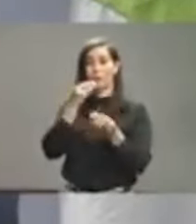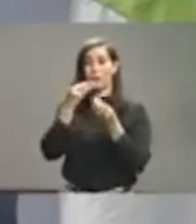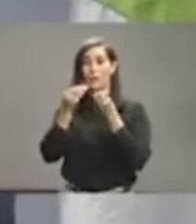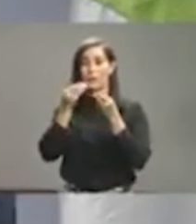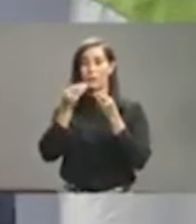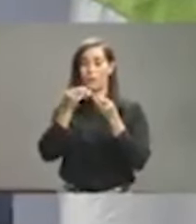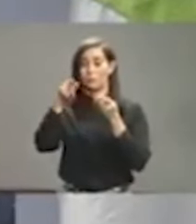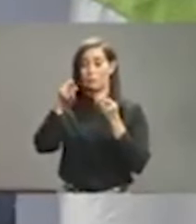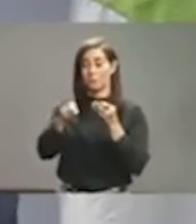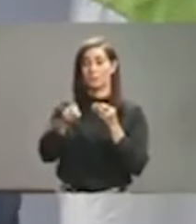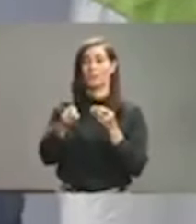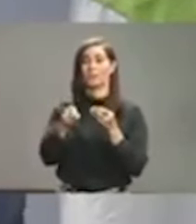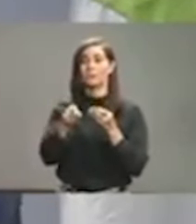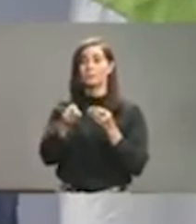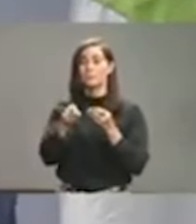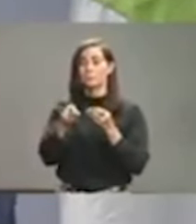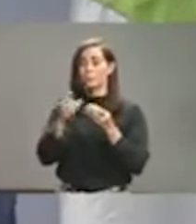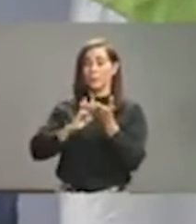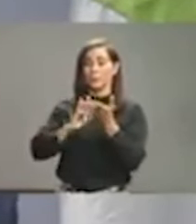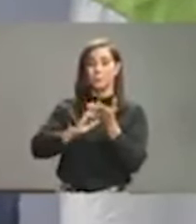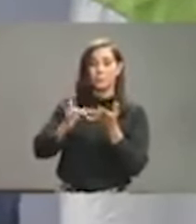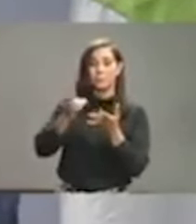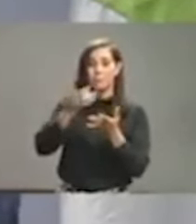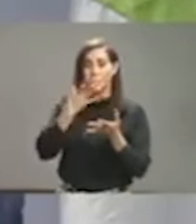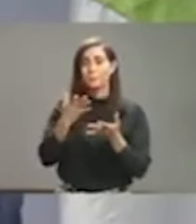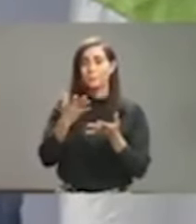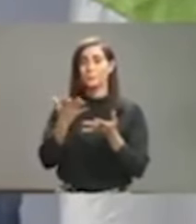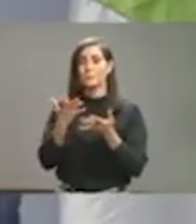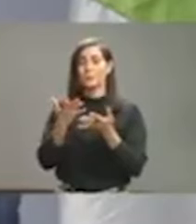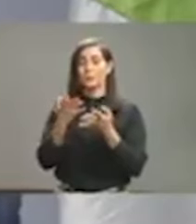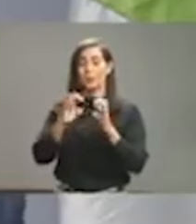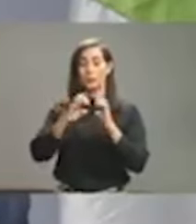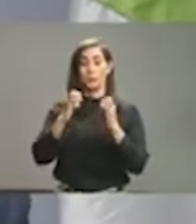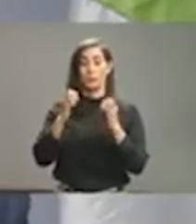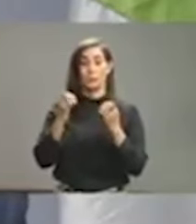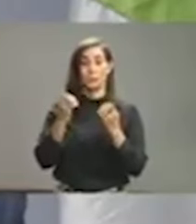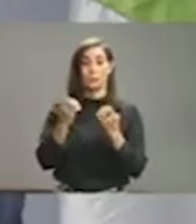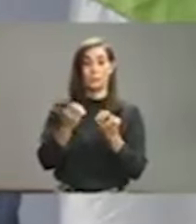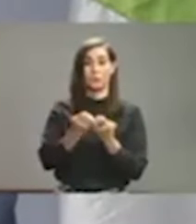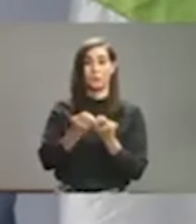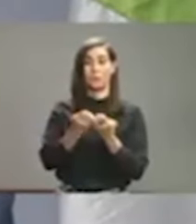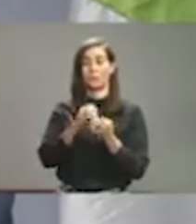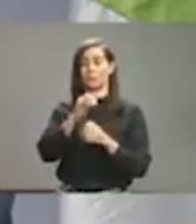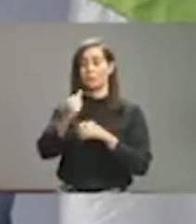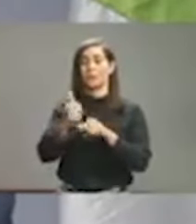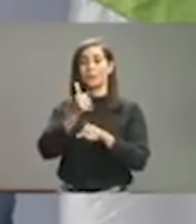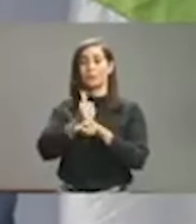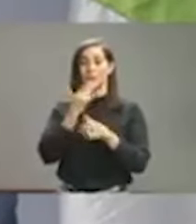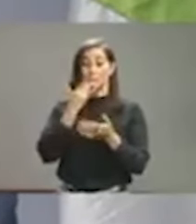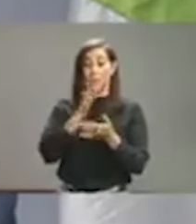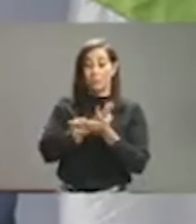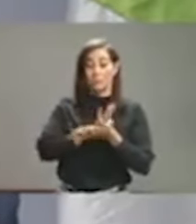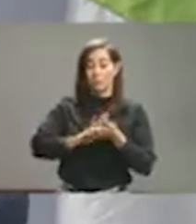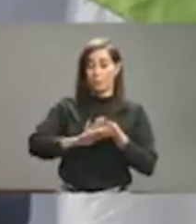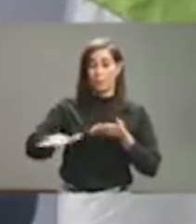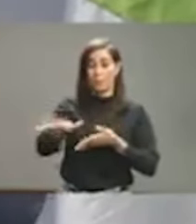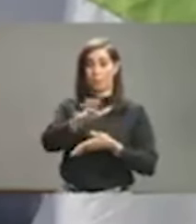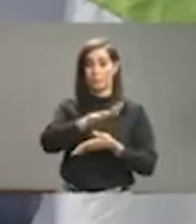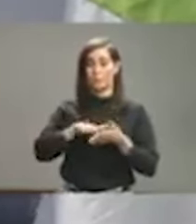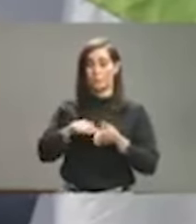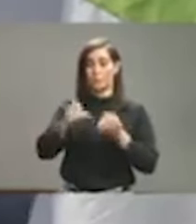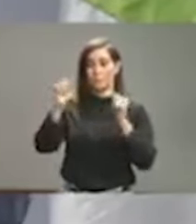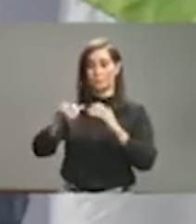Los alimentos, las medicinas, los equipos e implementos de limpieza, de manera que